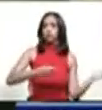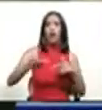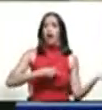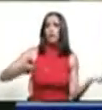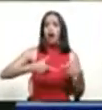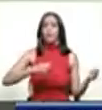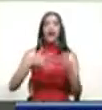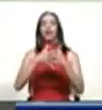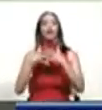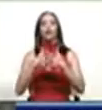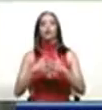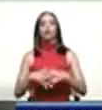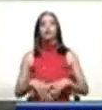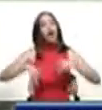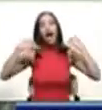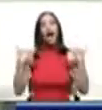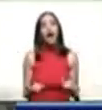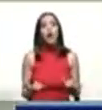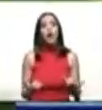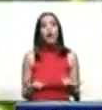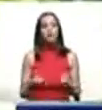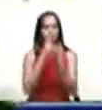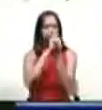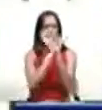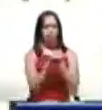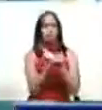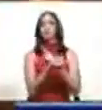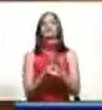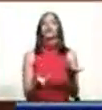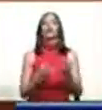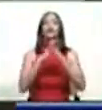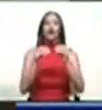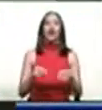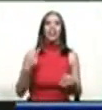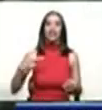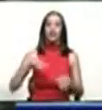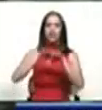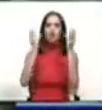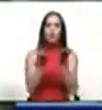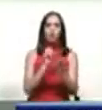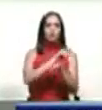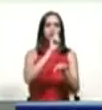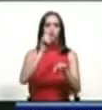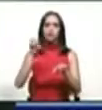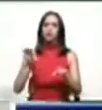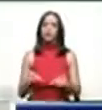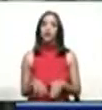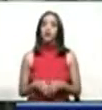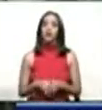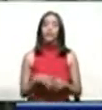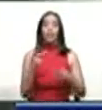Ahora el destino es absolutamente diversificado para todas las regiones del mundo. La producción de las transnacionales